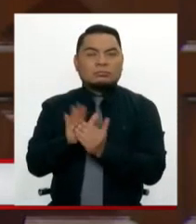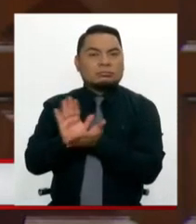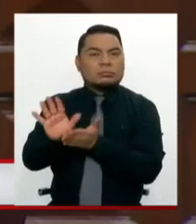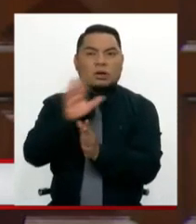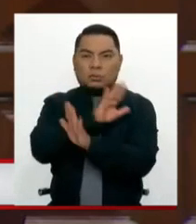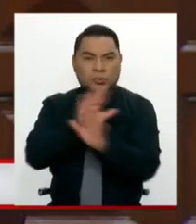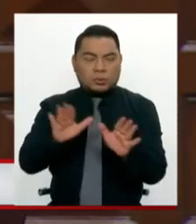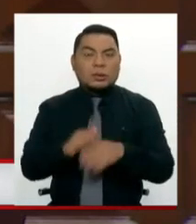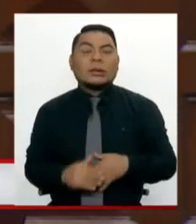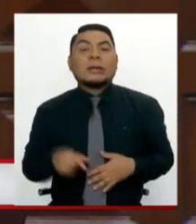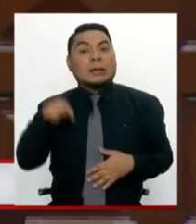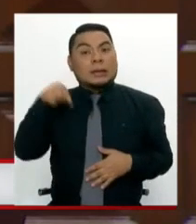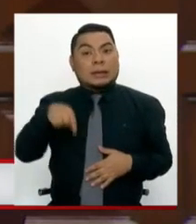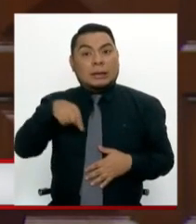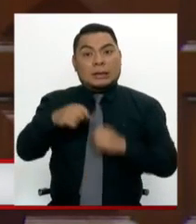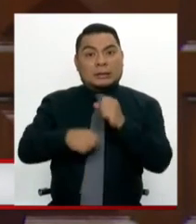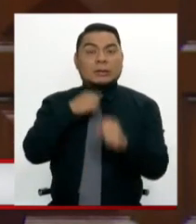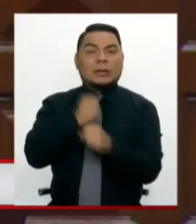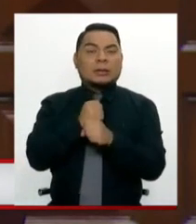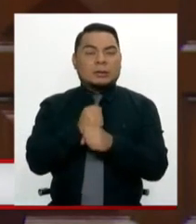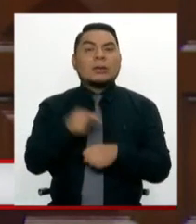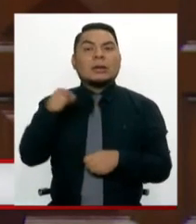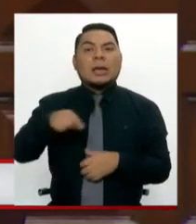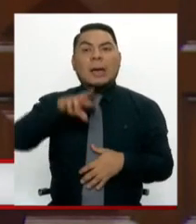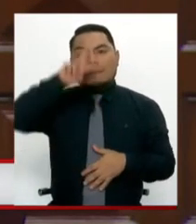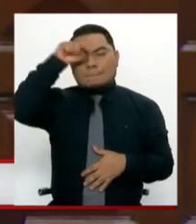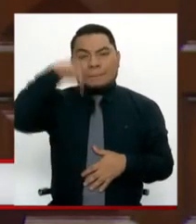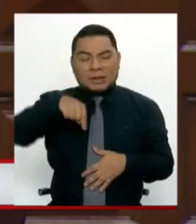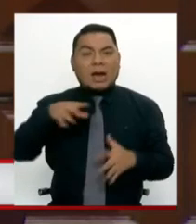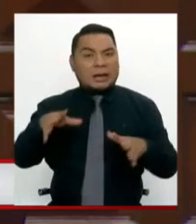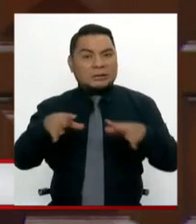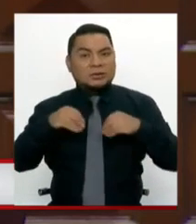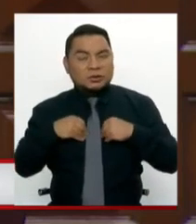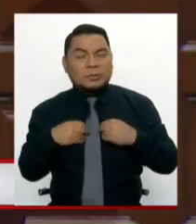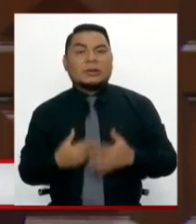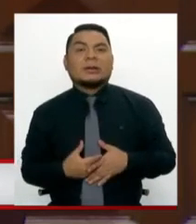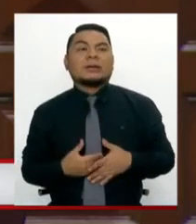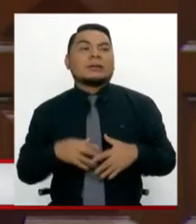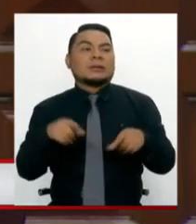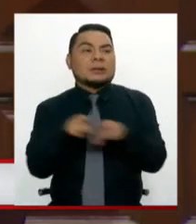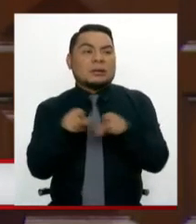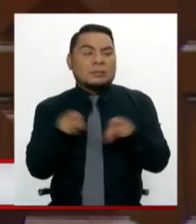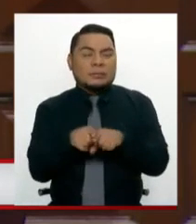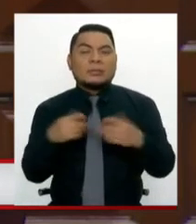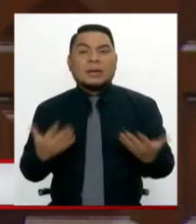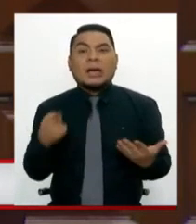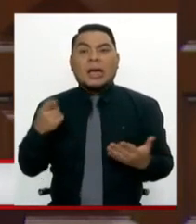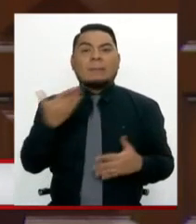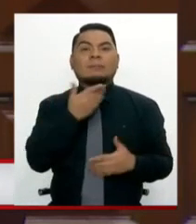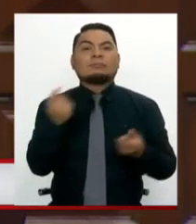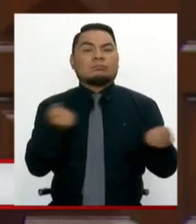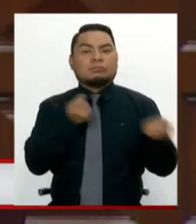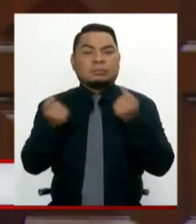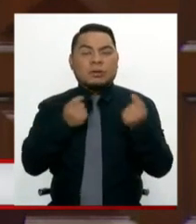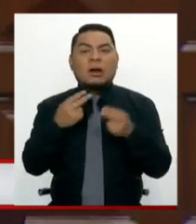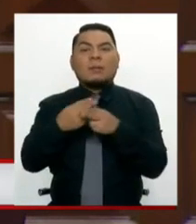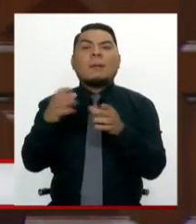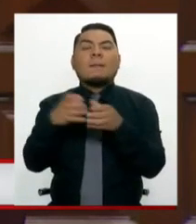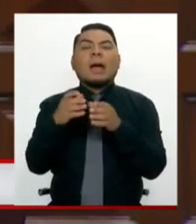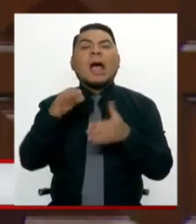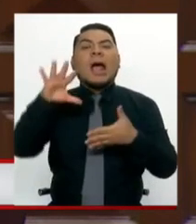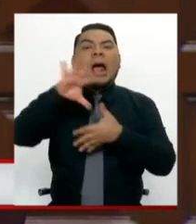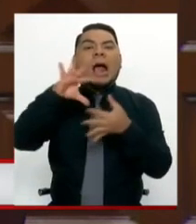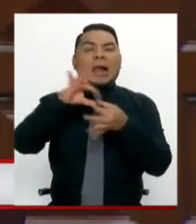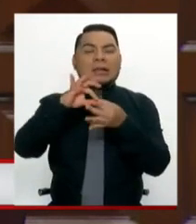discriminación. Durante el presente año, el país asumirá también la presidencia pro tempore de la